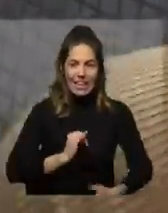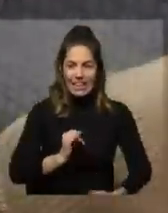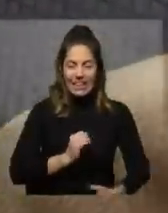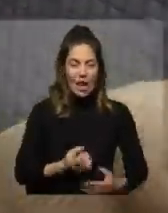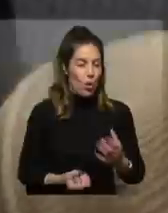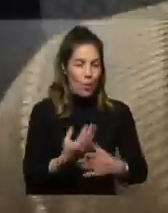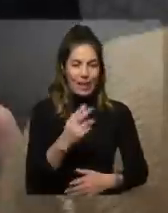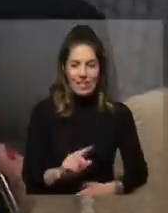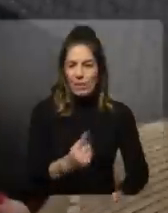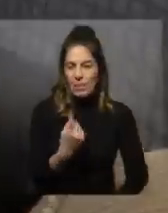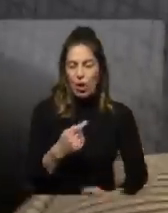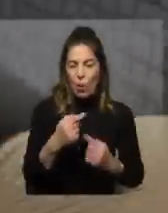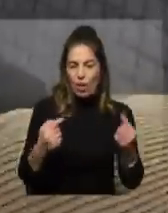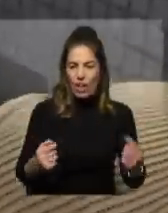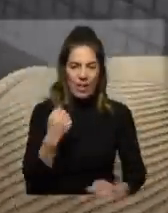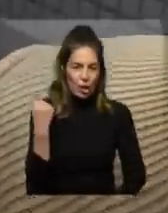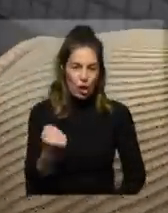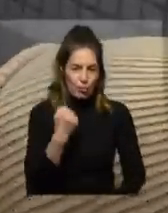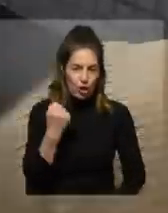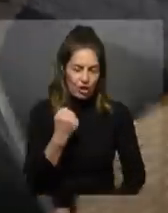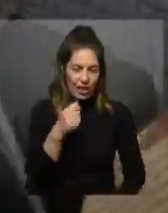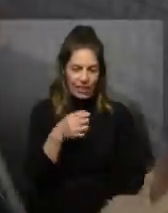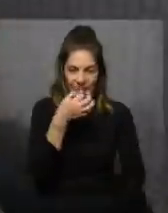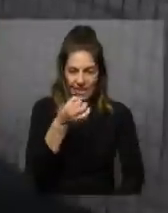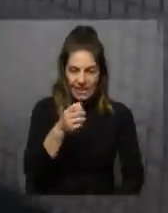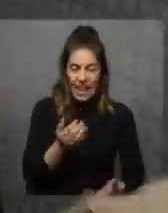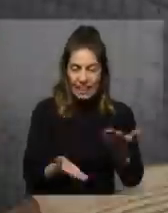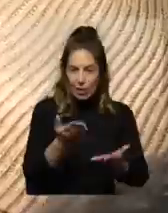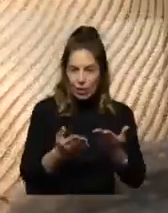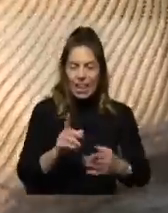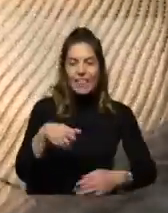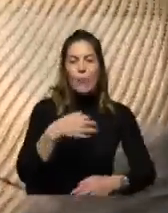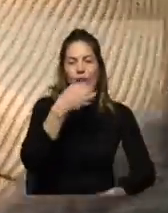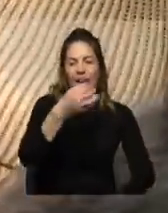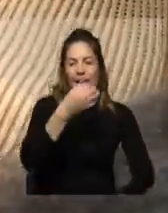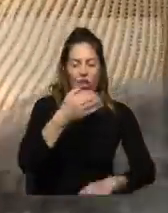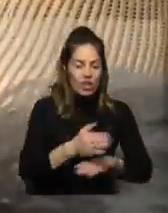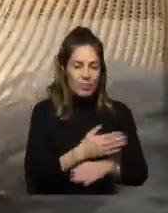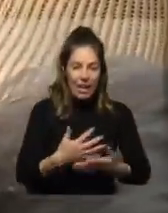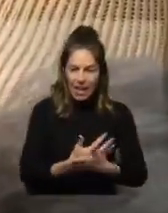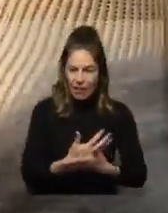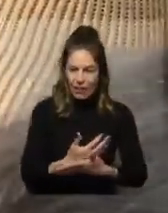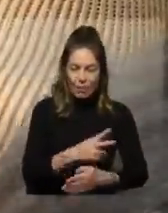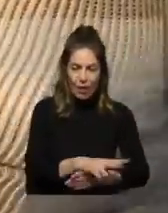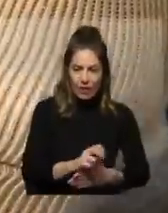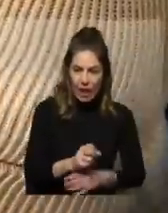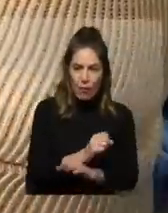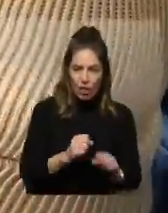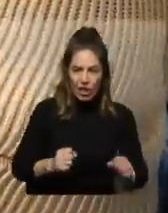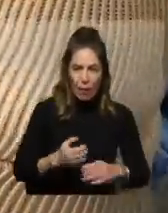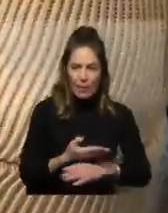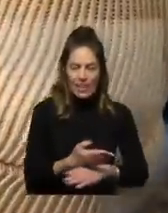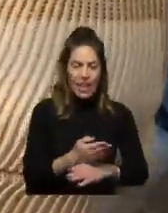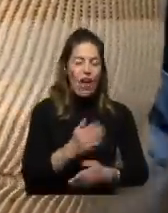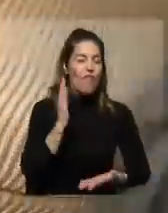aparece en principio como un elemento relevante o trascendente señaló el tribunal tras la declaración anticipada de las víctimas de la fiscal gione podría solicitar